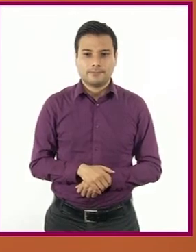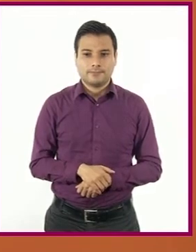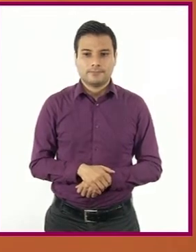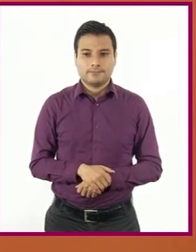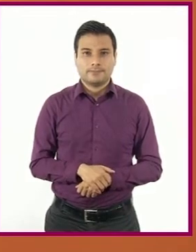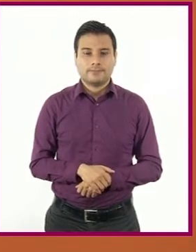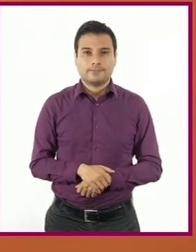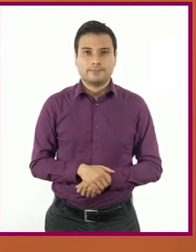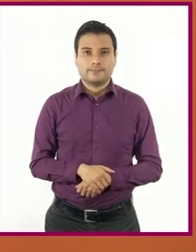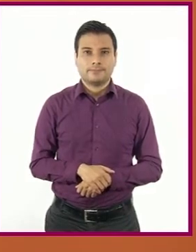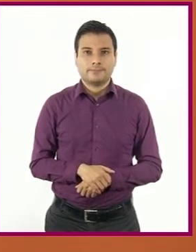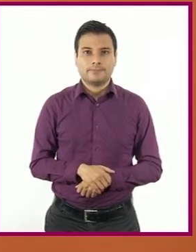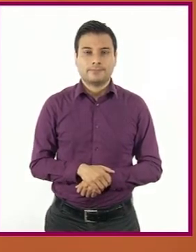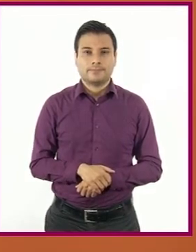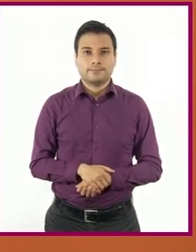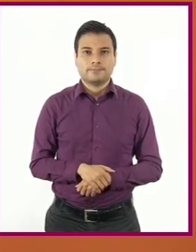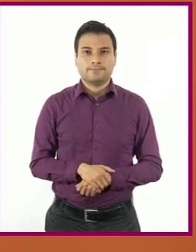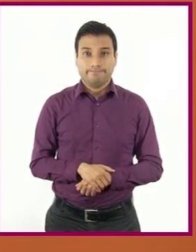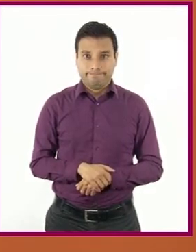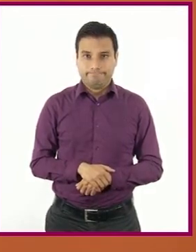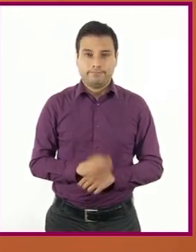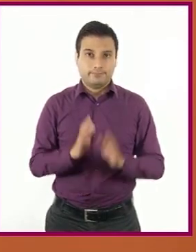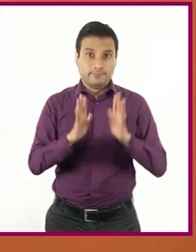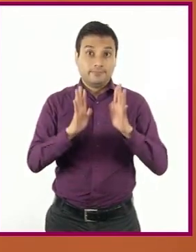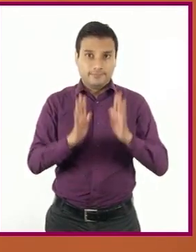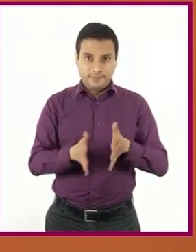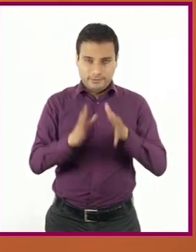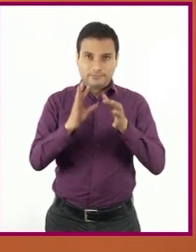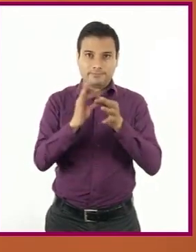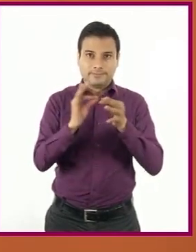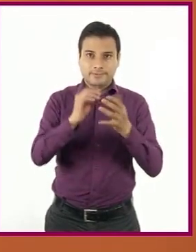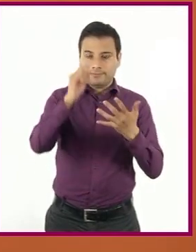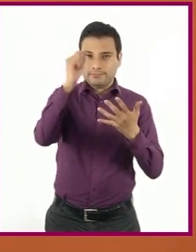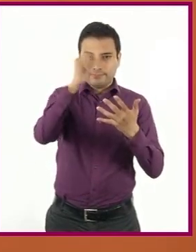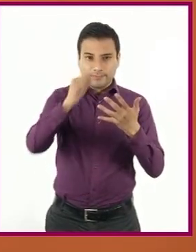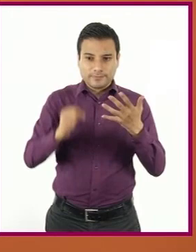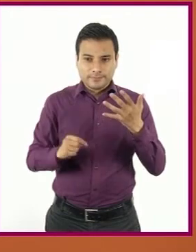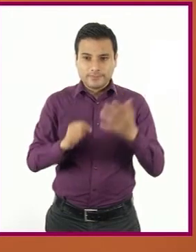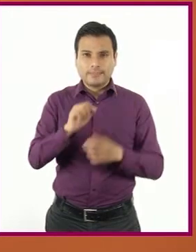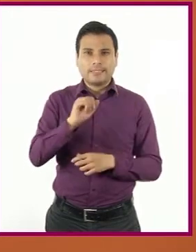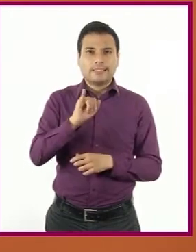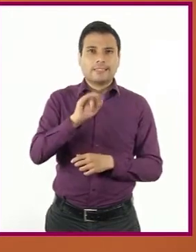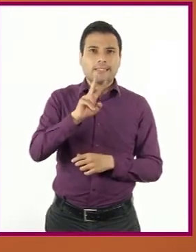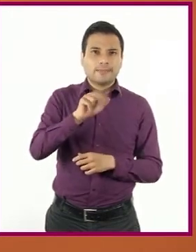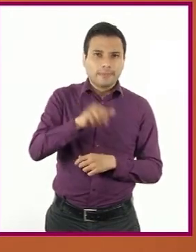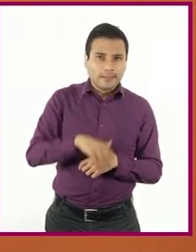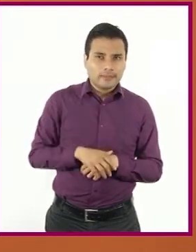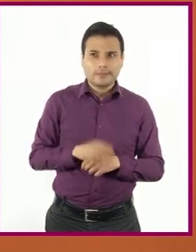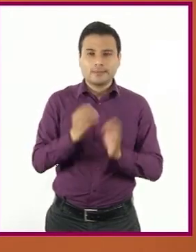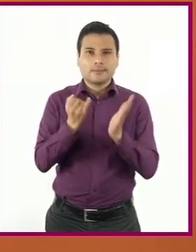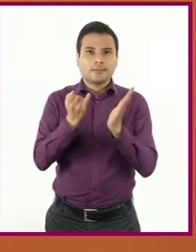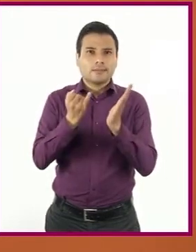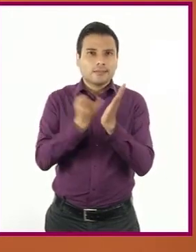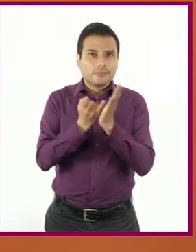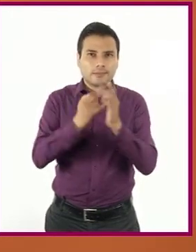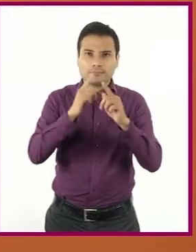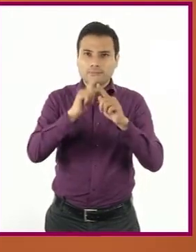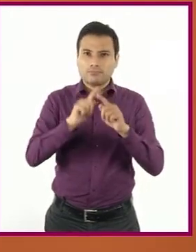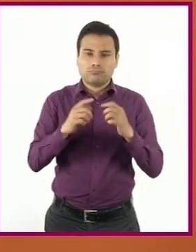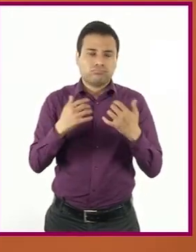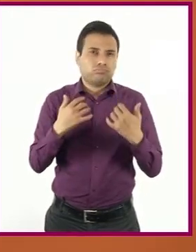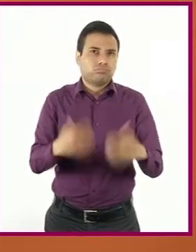Hemos trabajado el análisis de importantes aspectos como el IVA y el Índice Nacional del Precio al Consumidor, que son